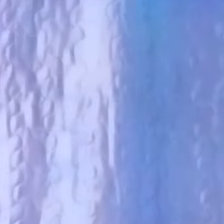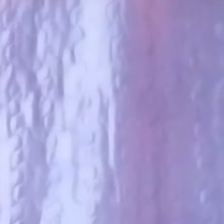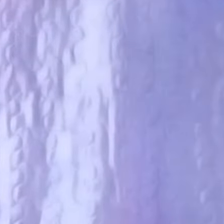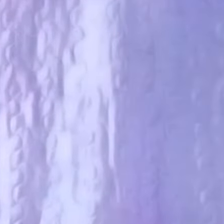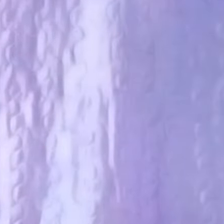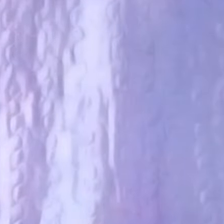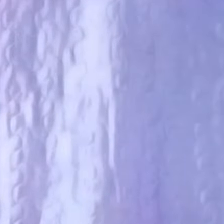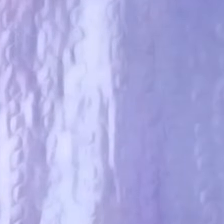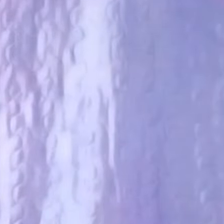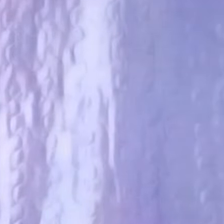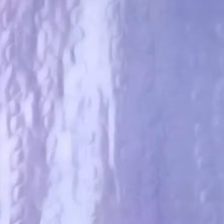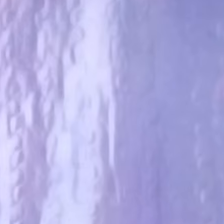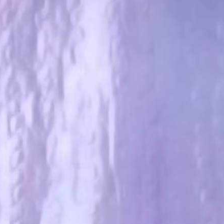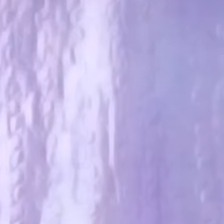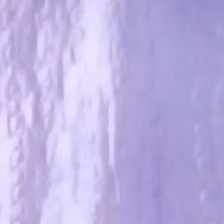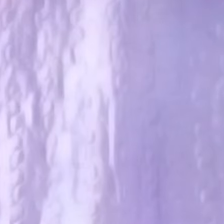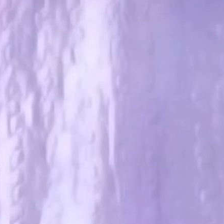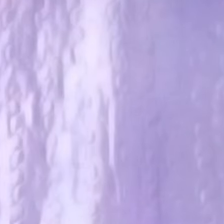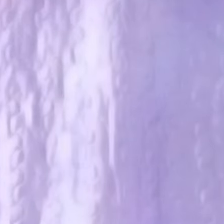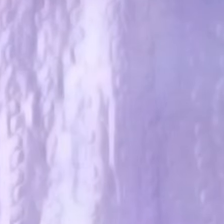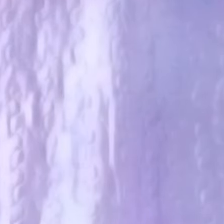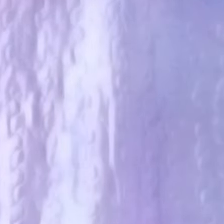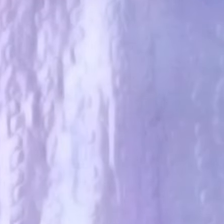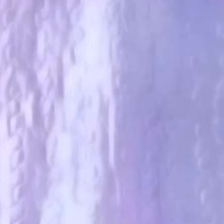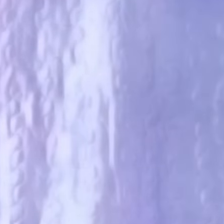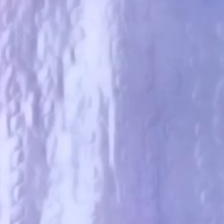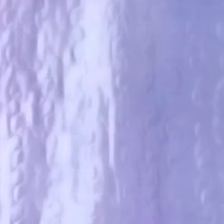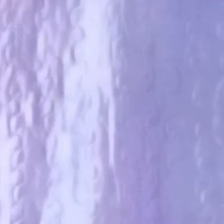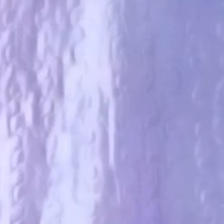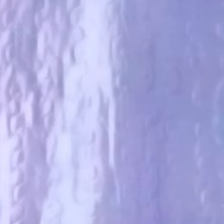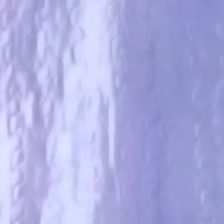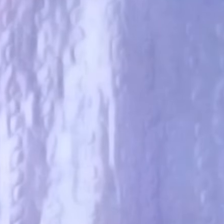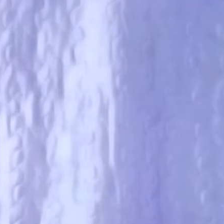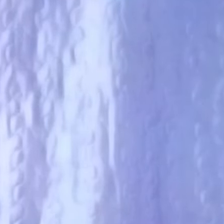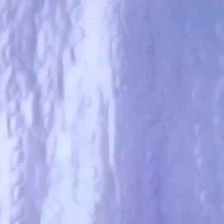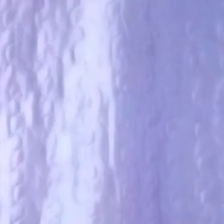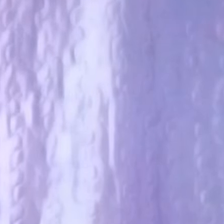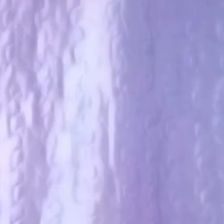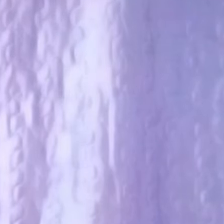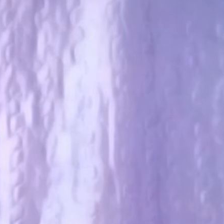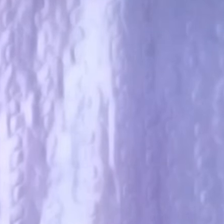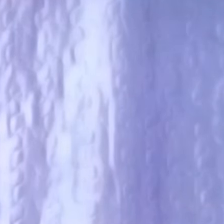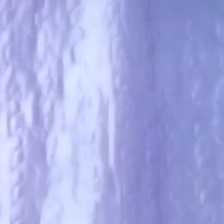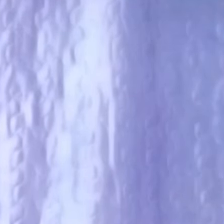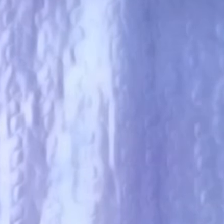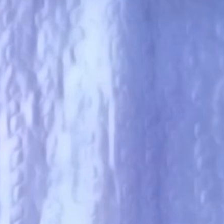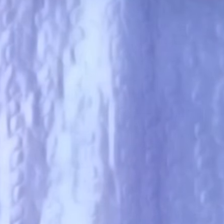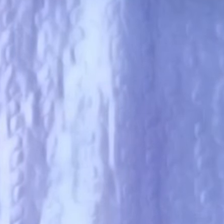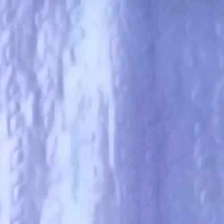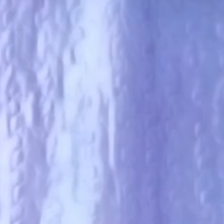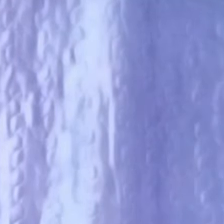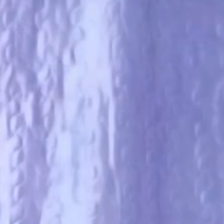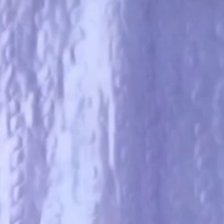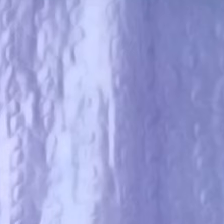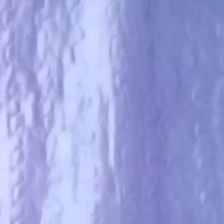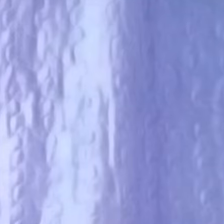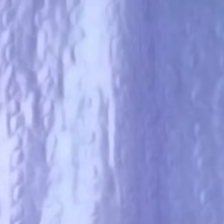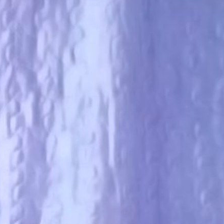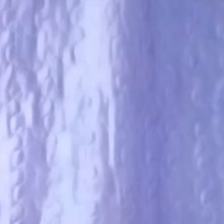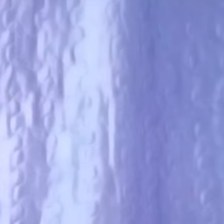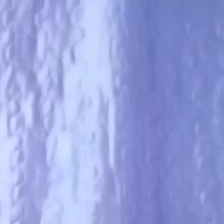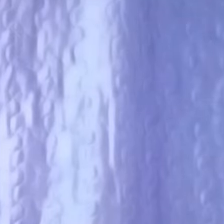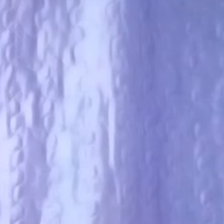camino. Bueno, familia, ya ha culminado el video y ya la última parte fue un poquito más tranquila, puesto a que me puse más bien a